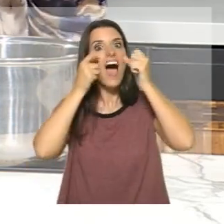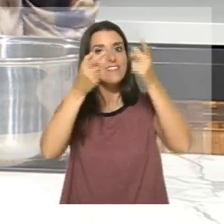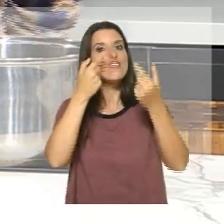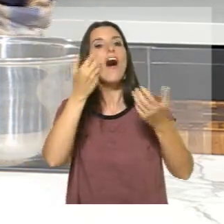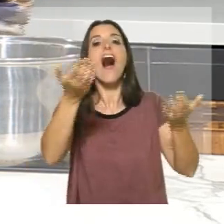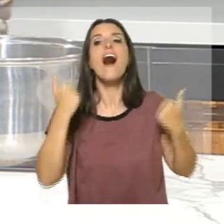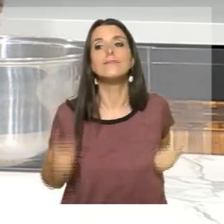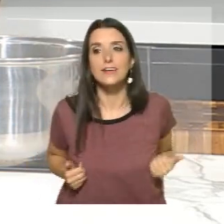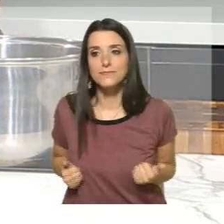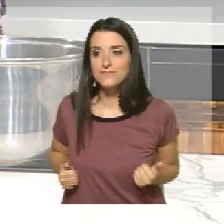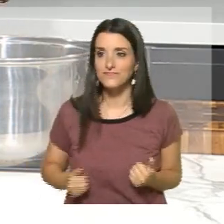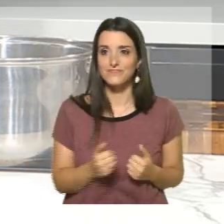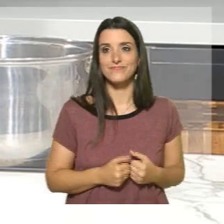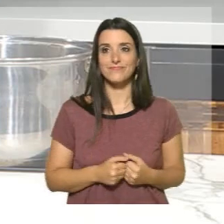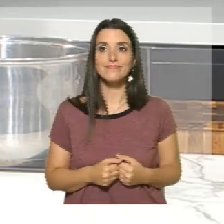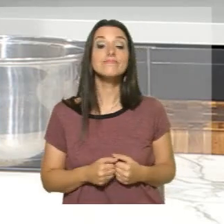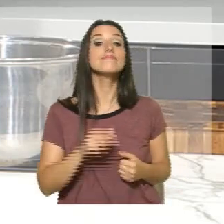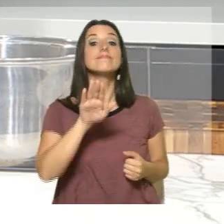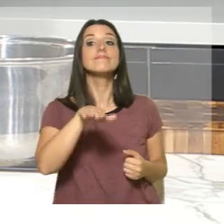la semana que viene entonces ya, ¿viste?